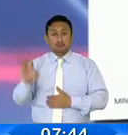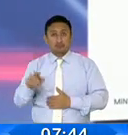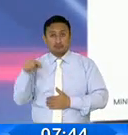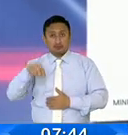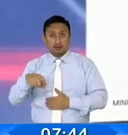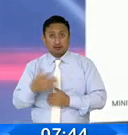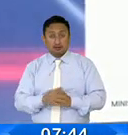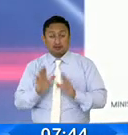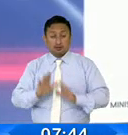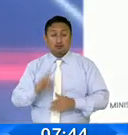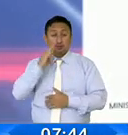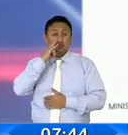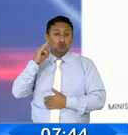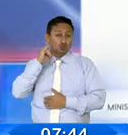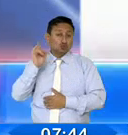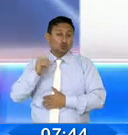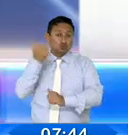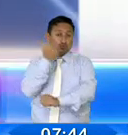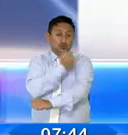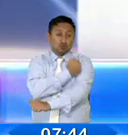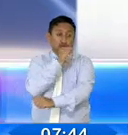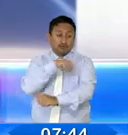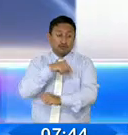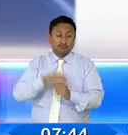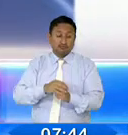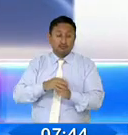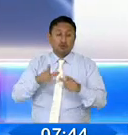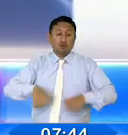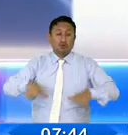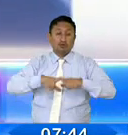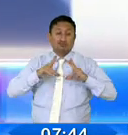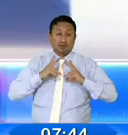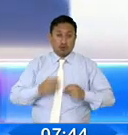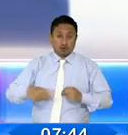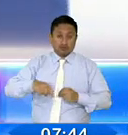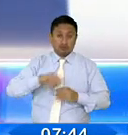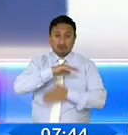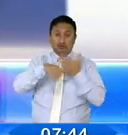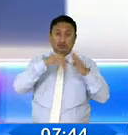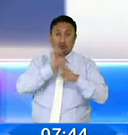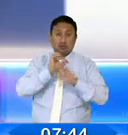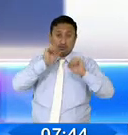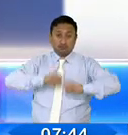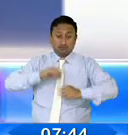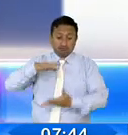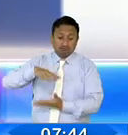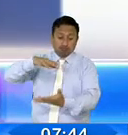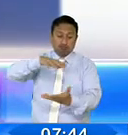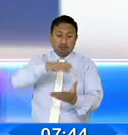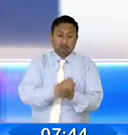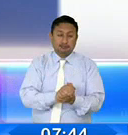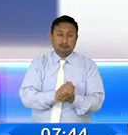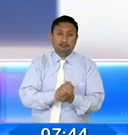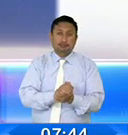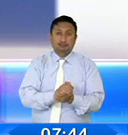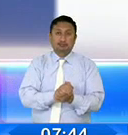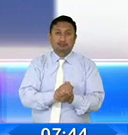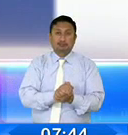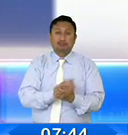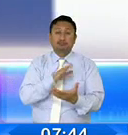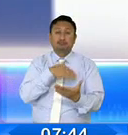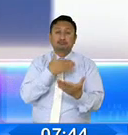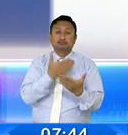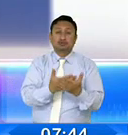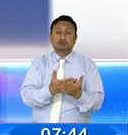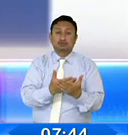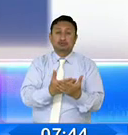infantil está siendo redistribuido a los puntos de salud a nivel nacional y la logística se entrega hasta el final de la presente